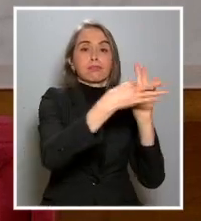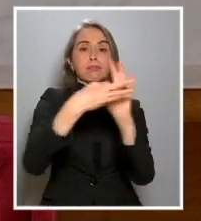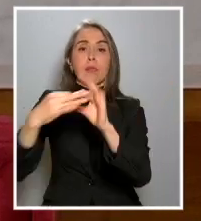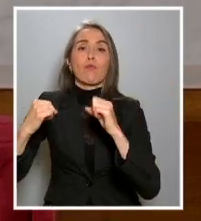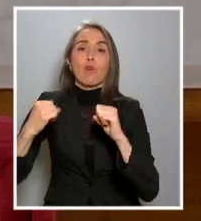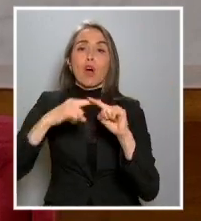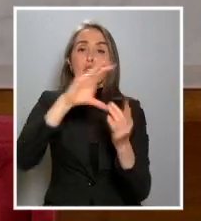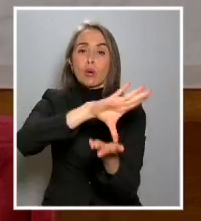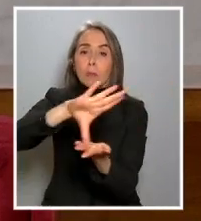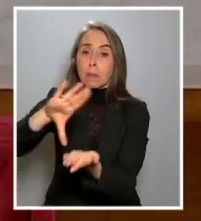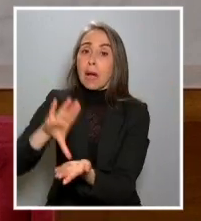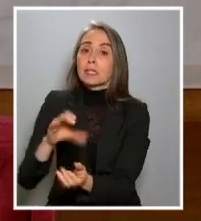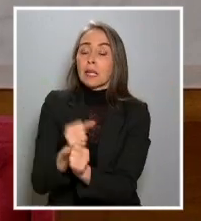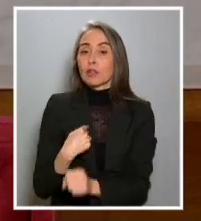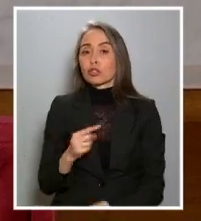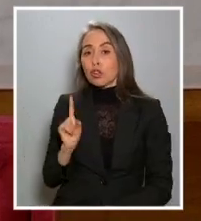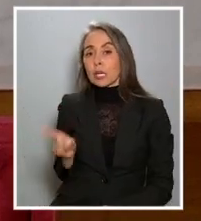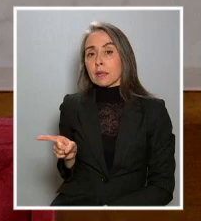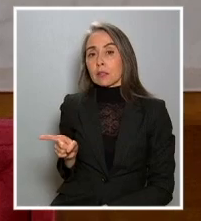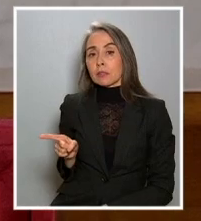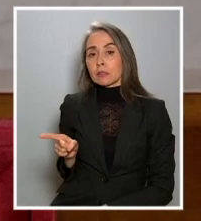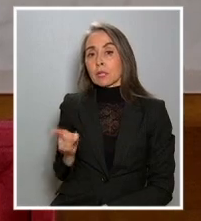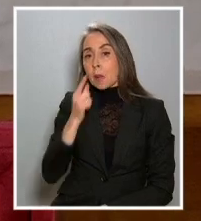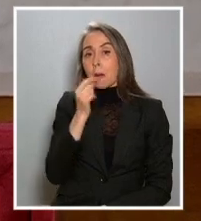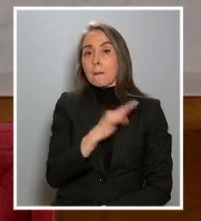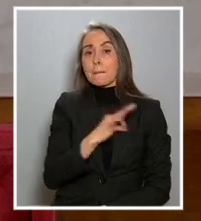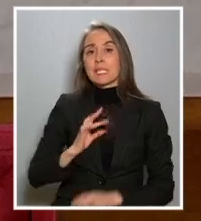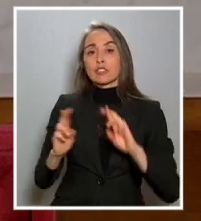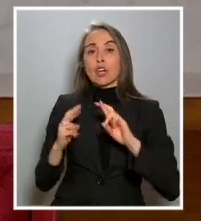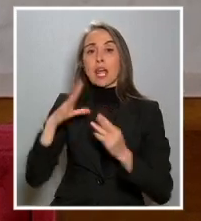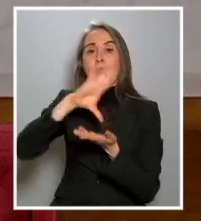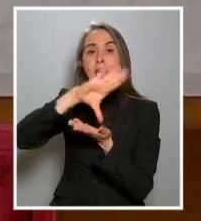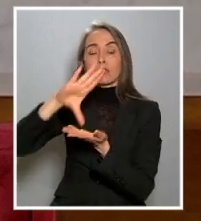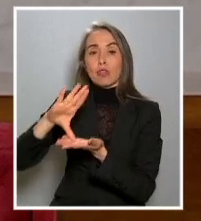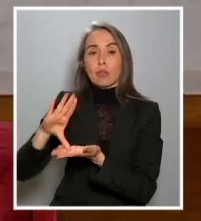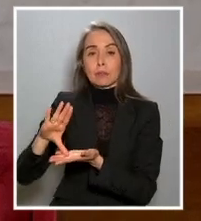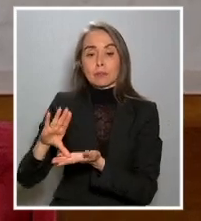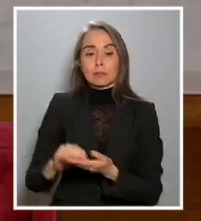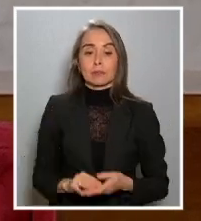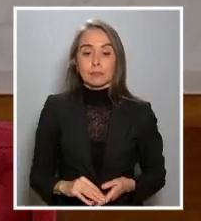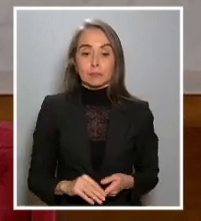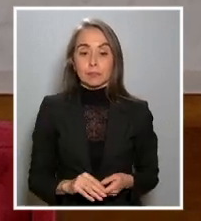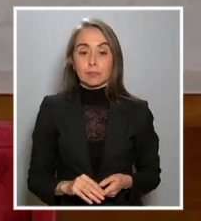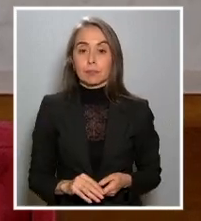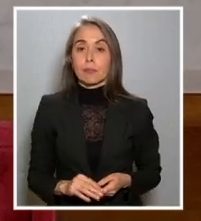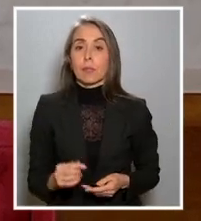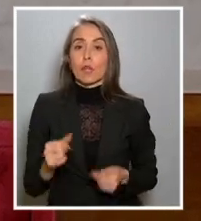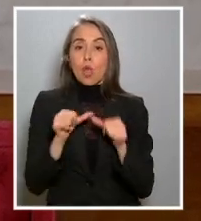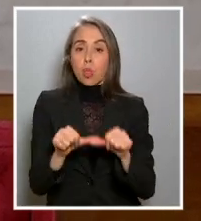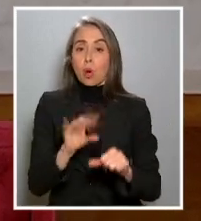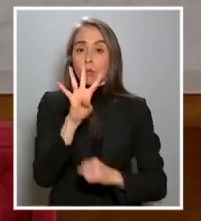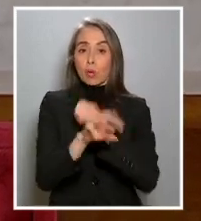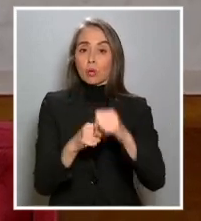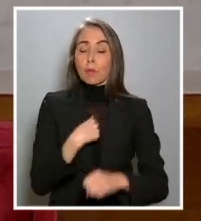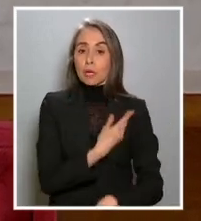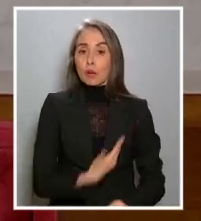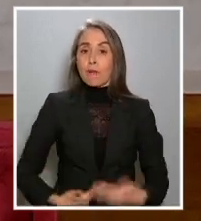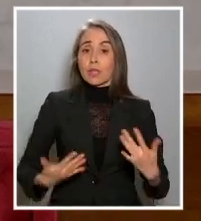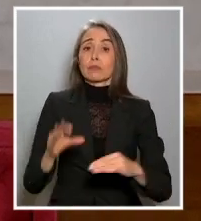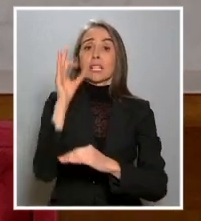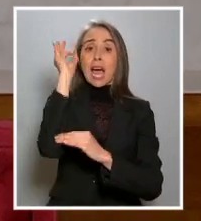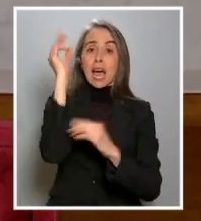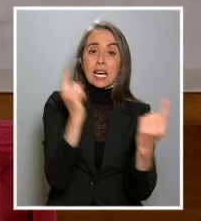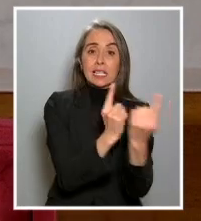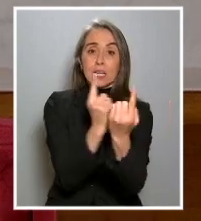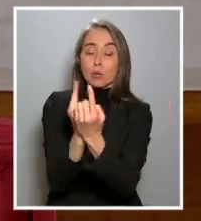países, una tarea que he encargado con especial énfasis al ministro de Relaciones Exteriores. Durante mi mandato me he reunido con empresarios